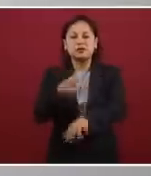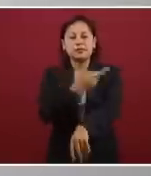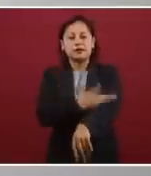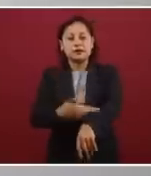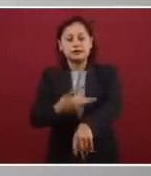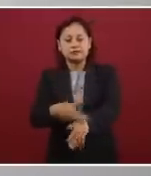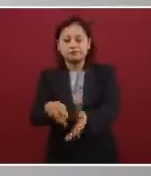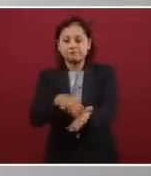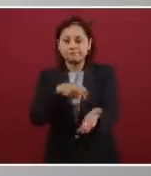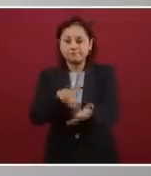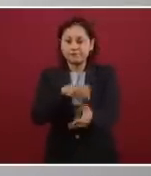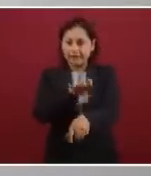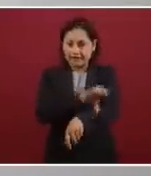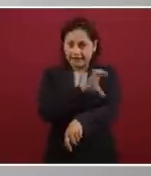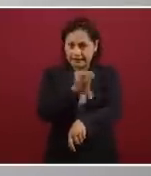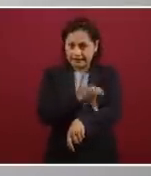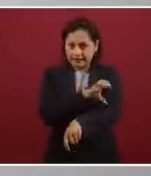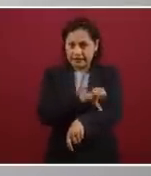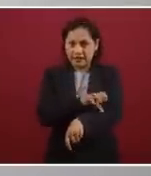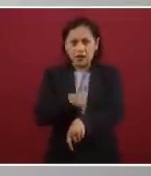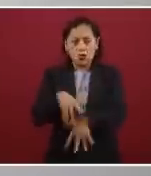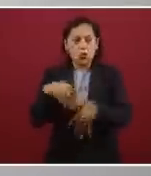significaba la panacea,